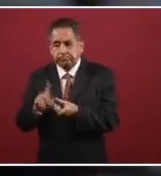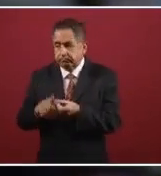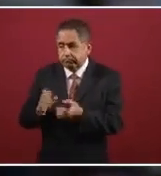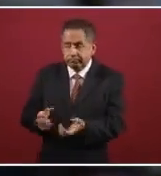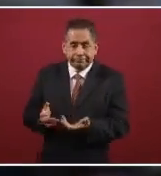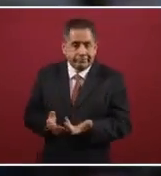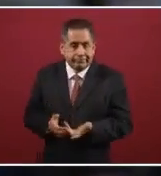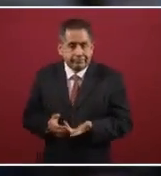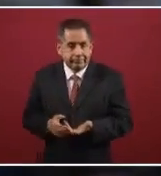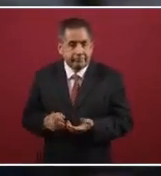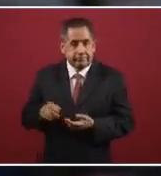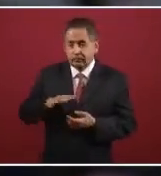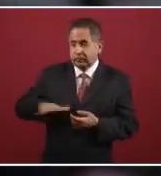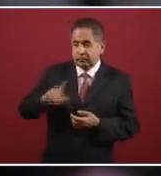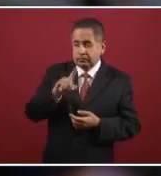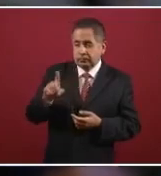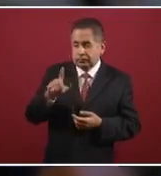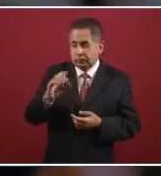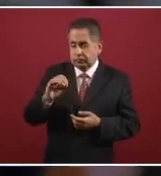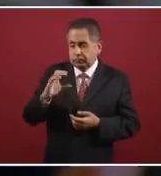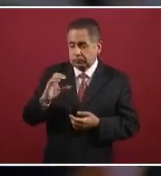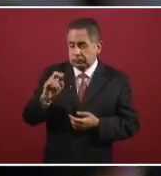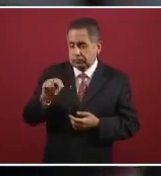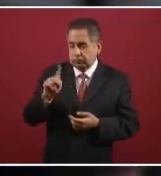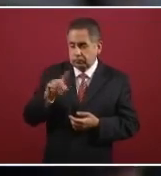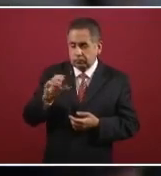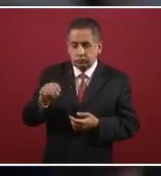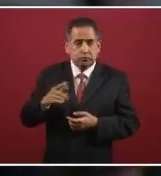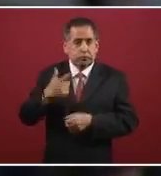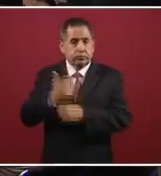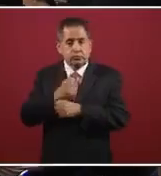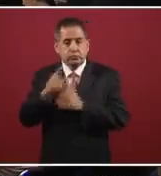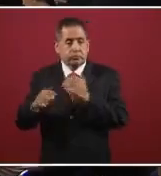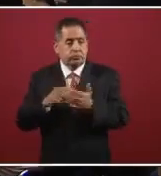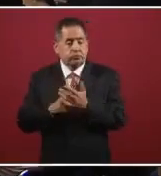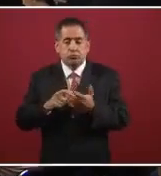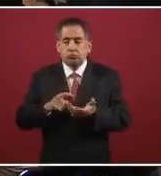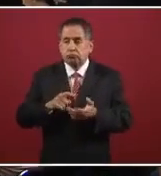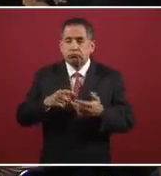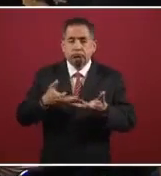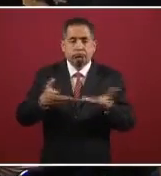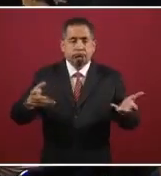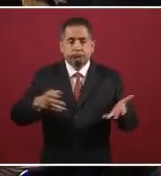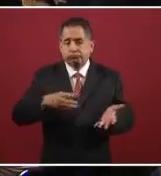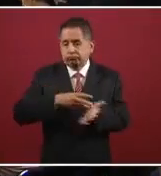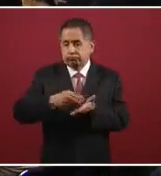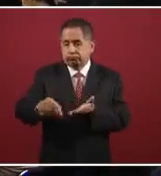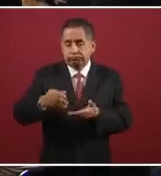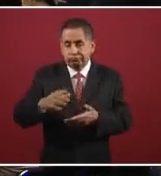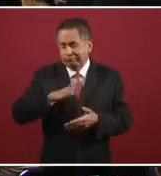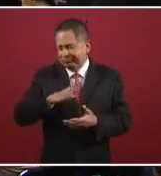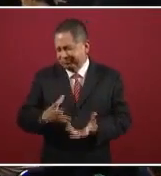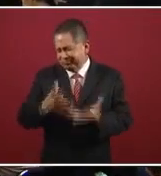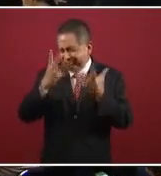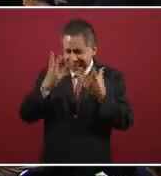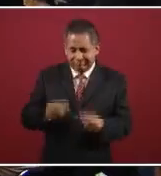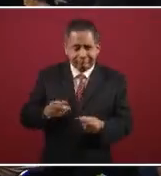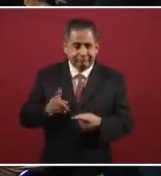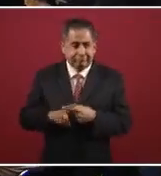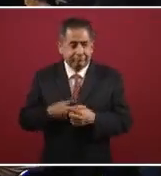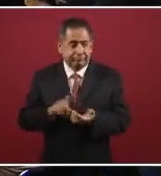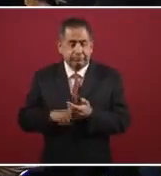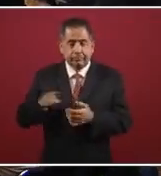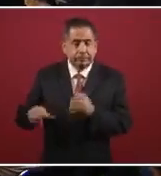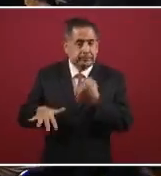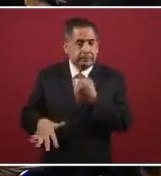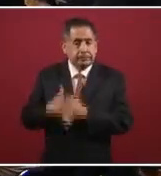Soconusco ocupa el séptimo lugar de producción agrícola nacional. Tenemos más de